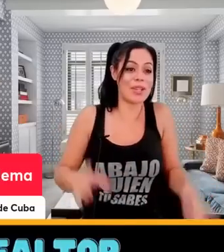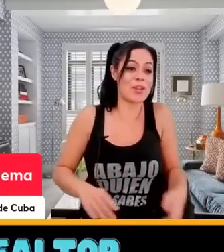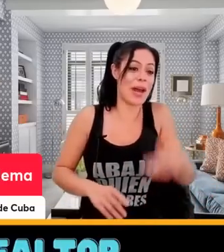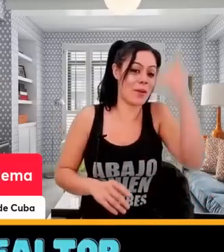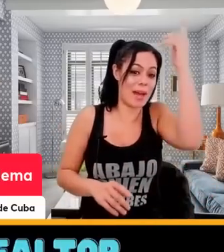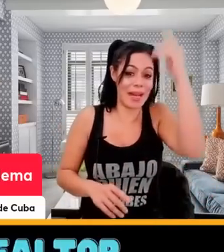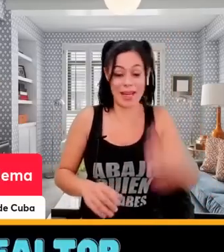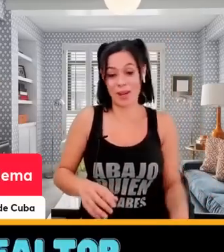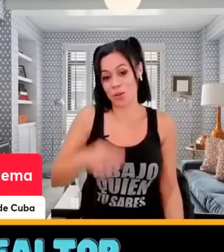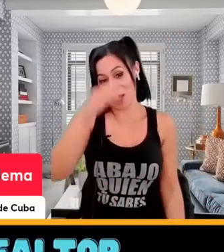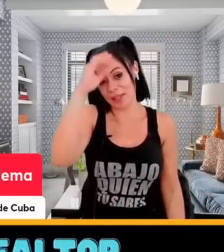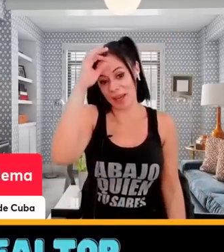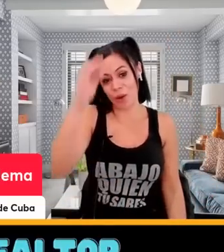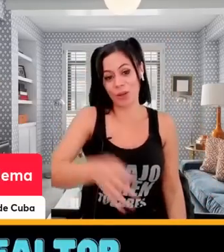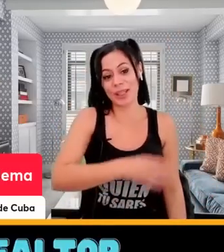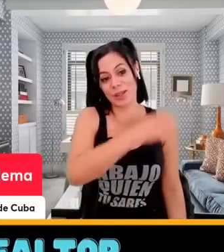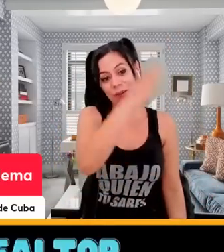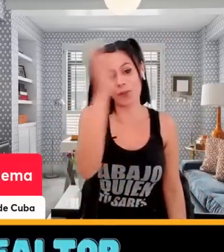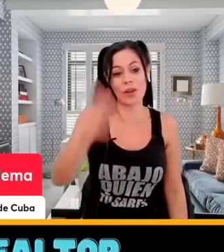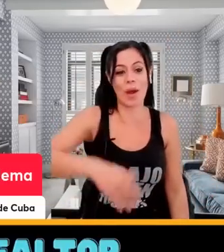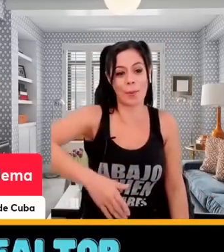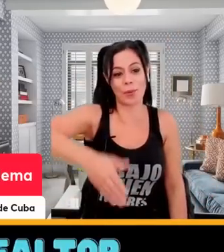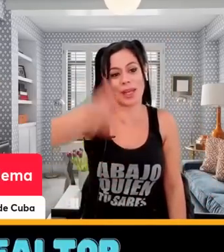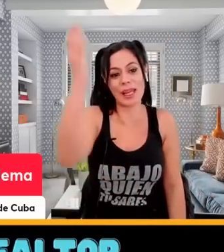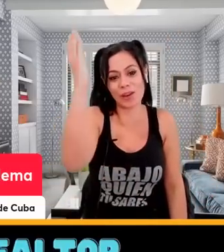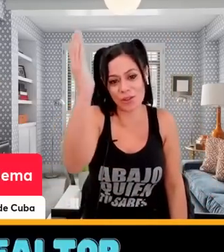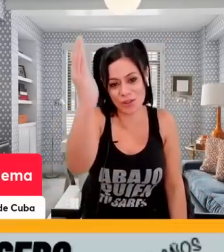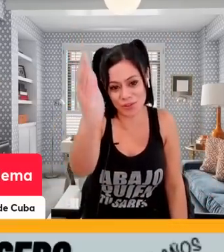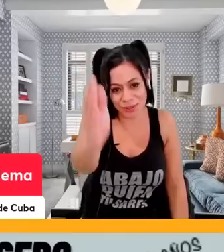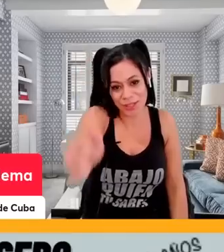con eso, ahí va en los sandangones de Confilo